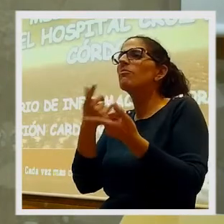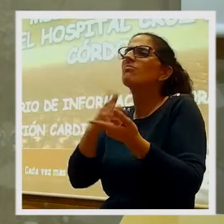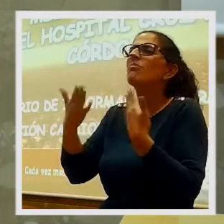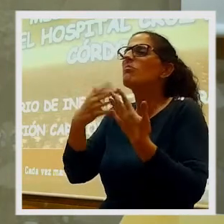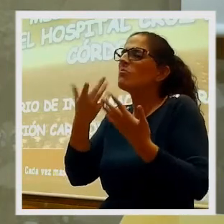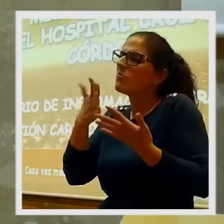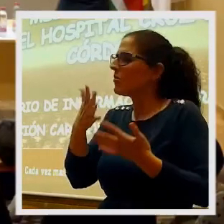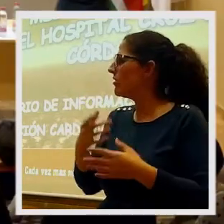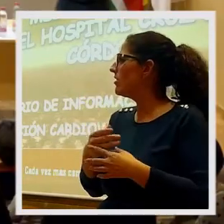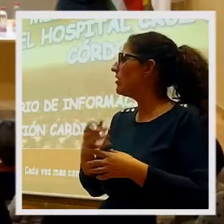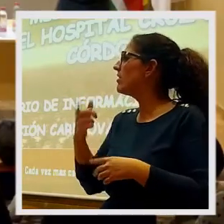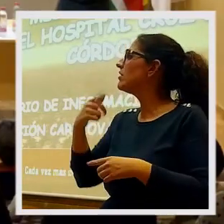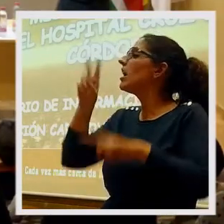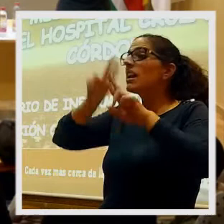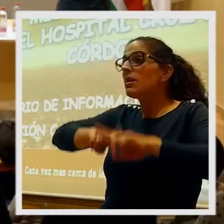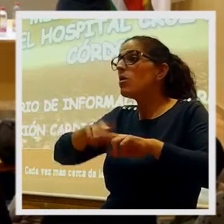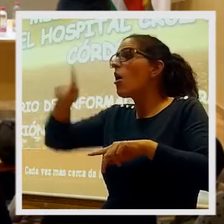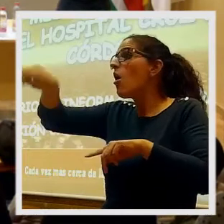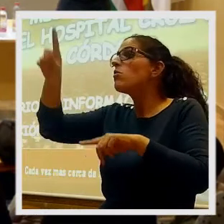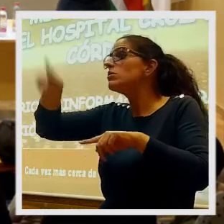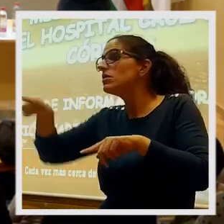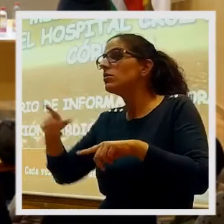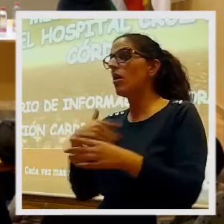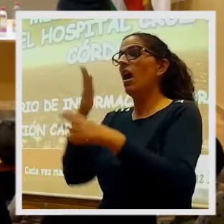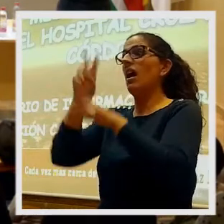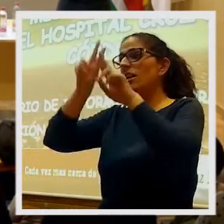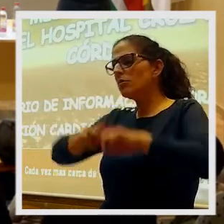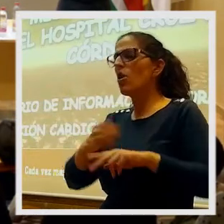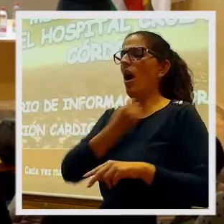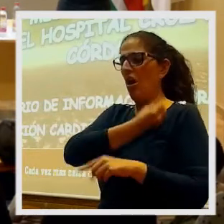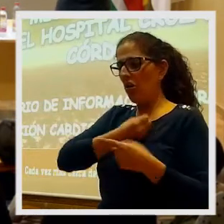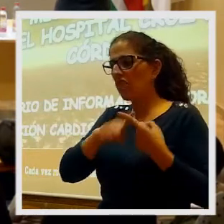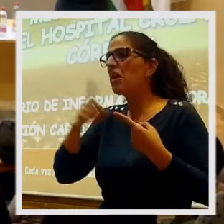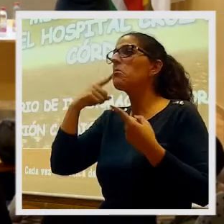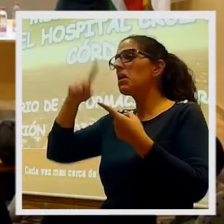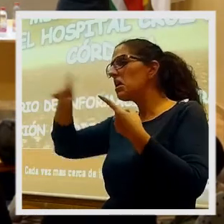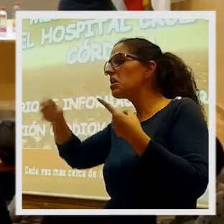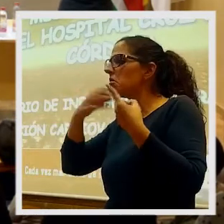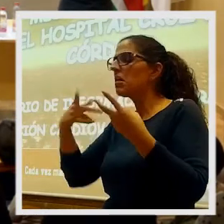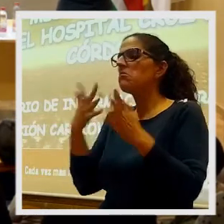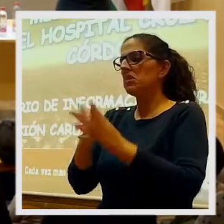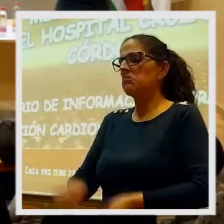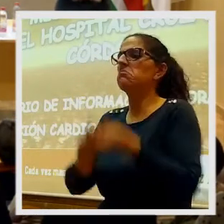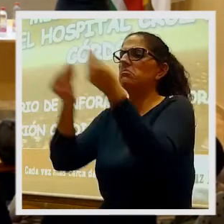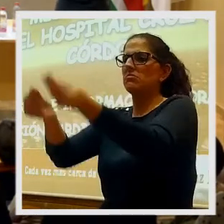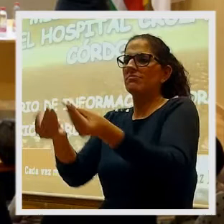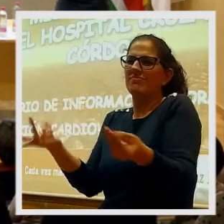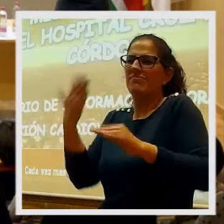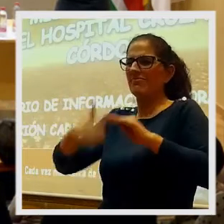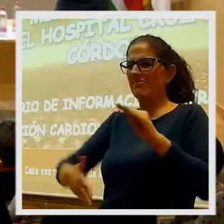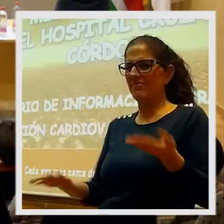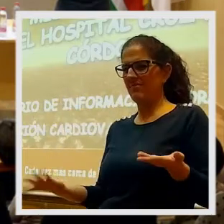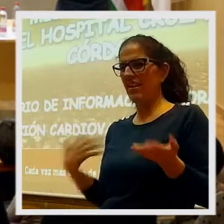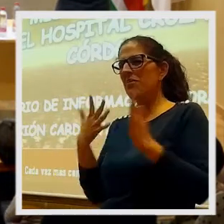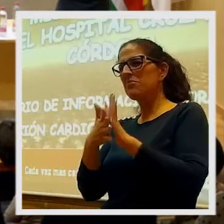sé si alguno de los presentes está en revisión, pero cuando vas te hacen tu eco, te miden los parámetros, te dan tu informe y son muy, muy